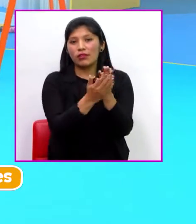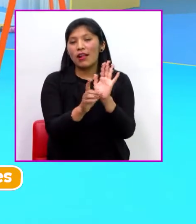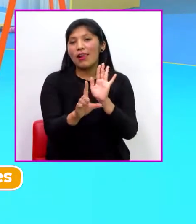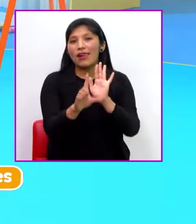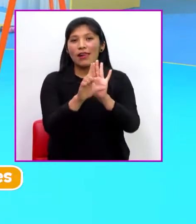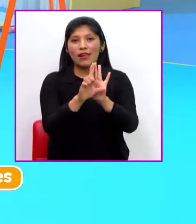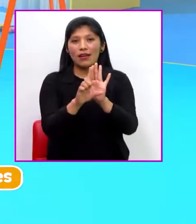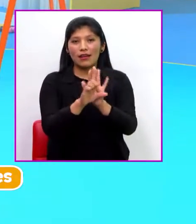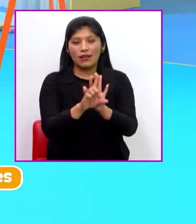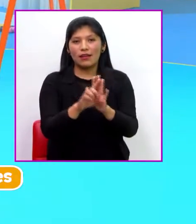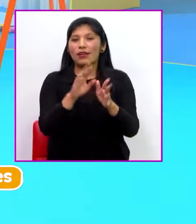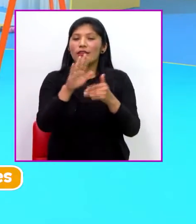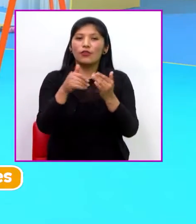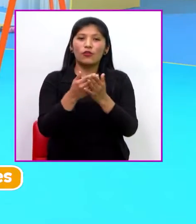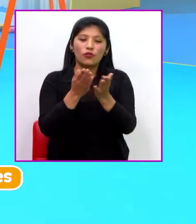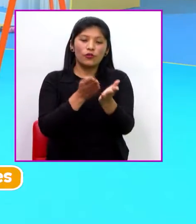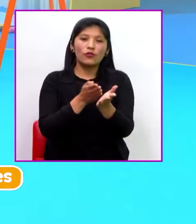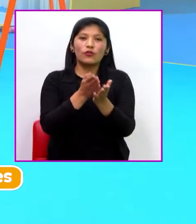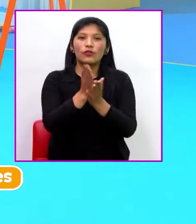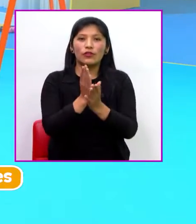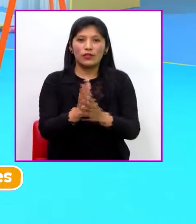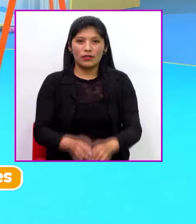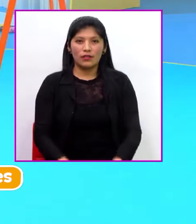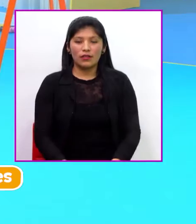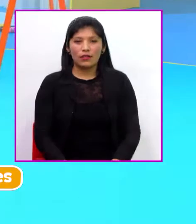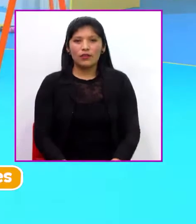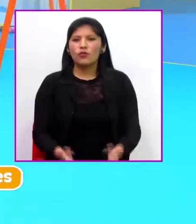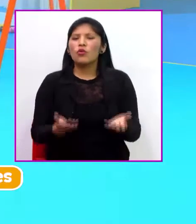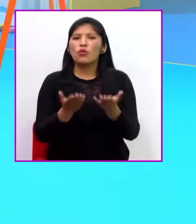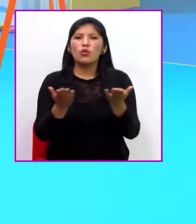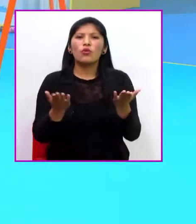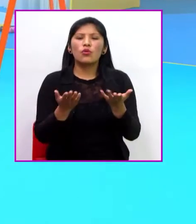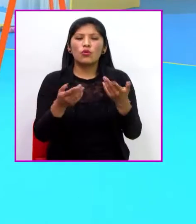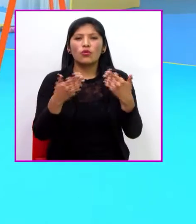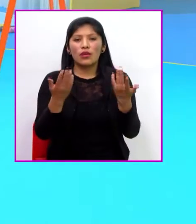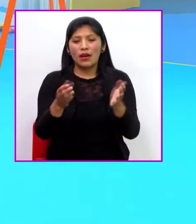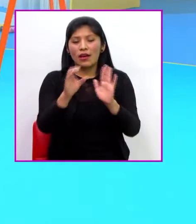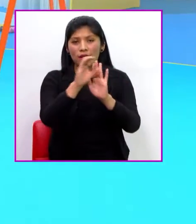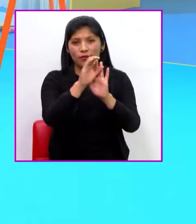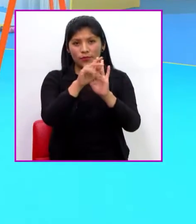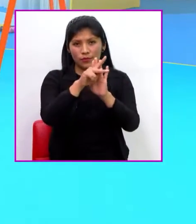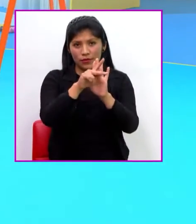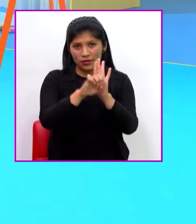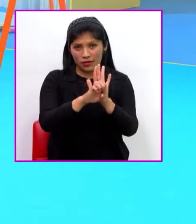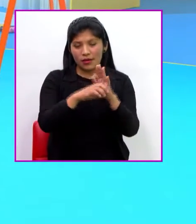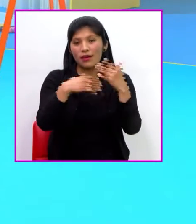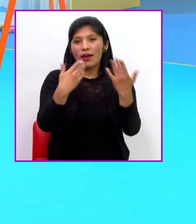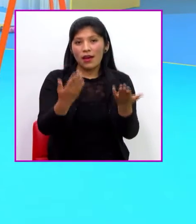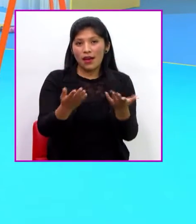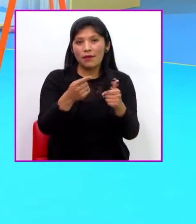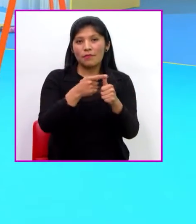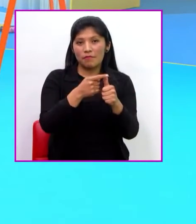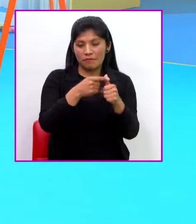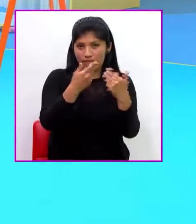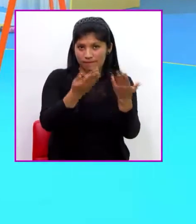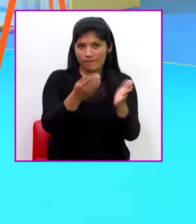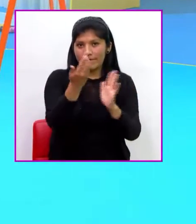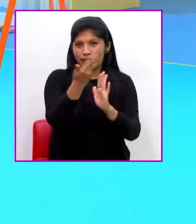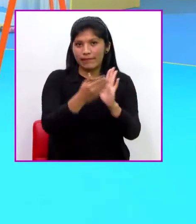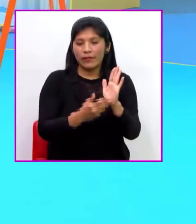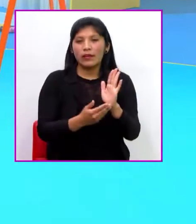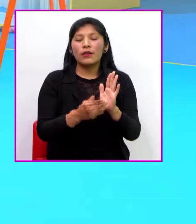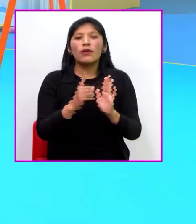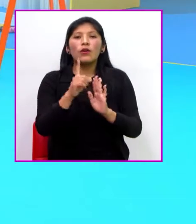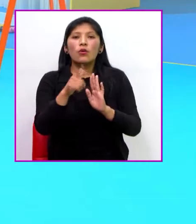humanos. ¿Dónde se encuentra? El primero, en nuestra Constitución Política del Estado. También